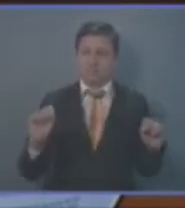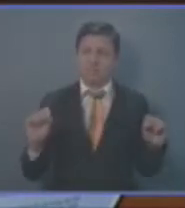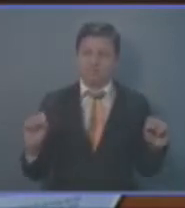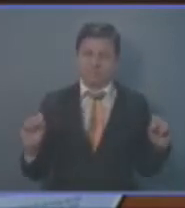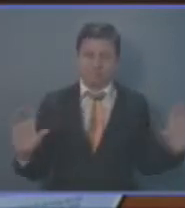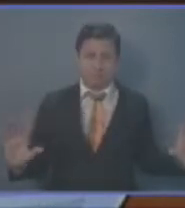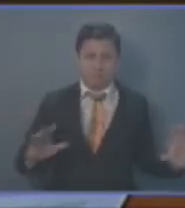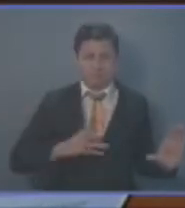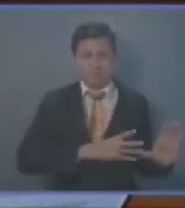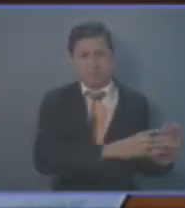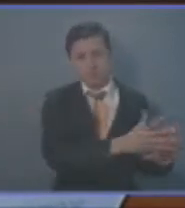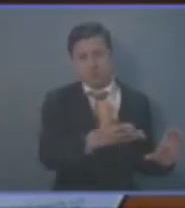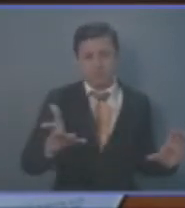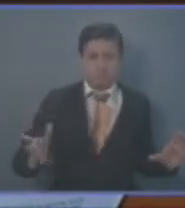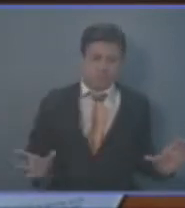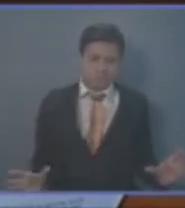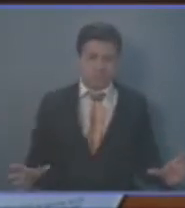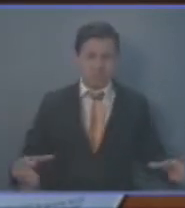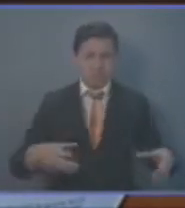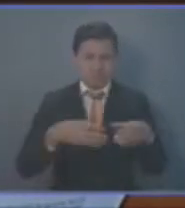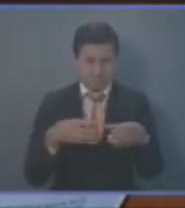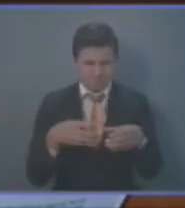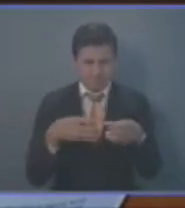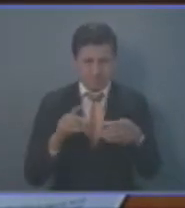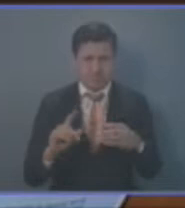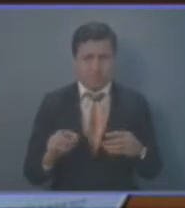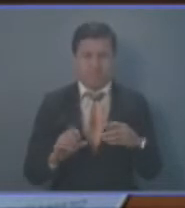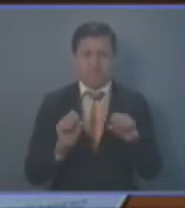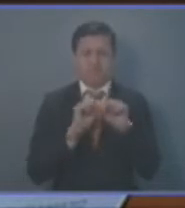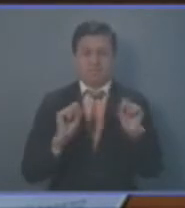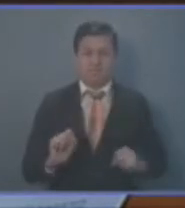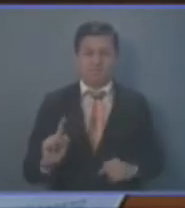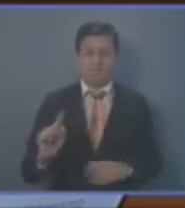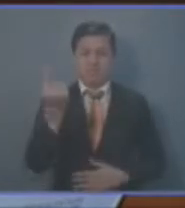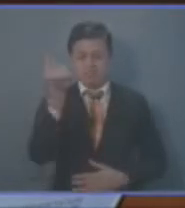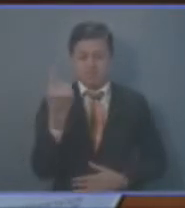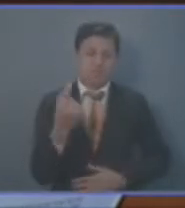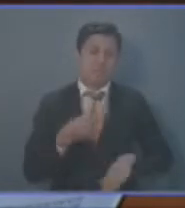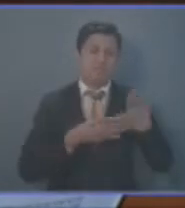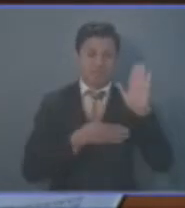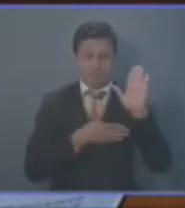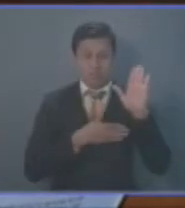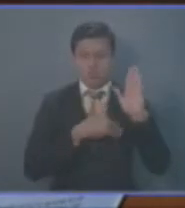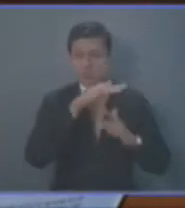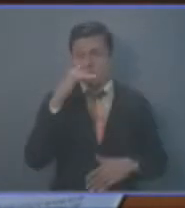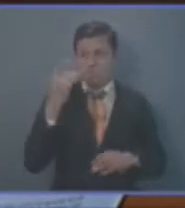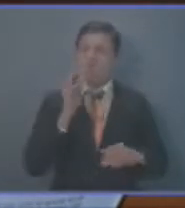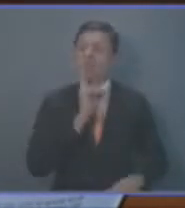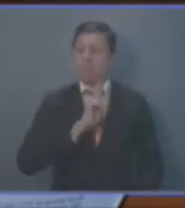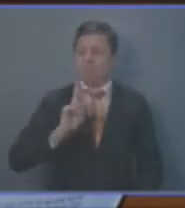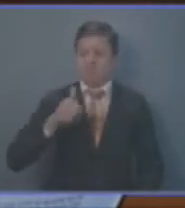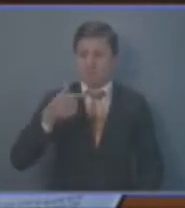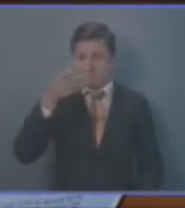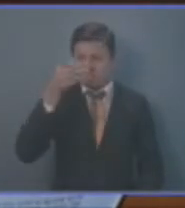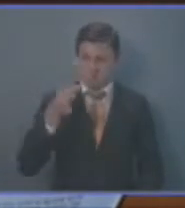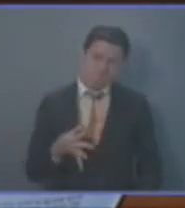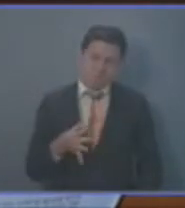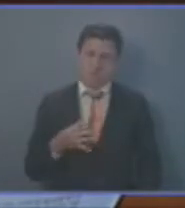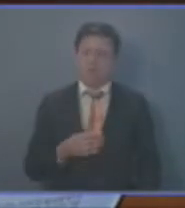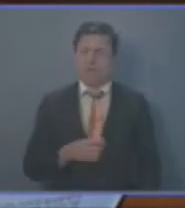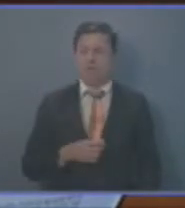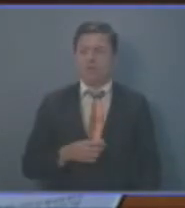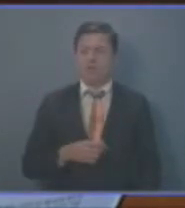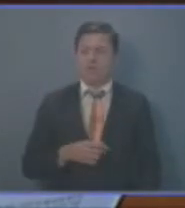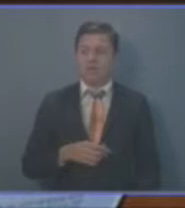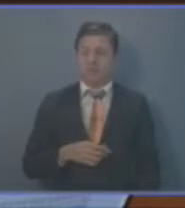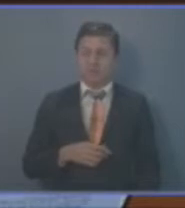Información en Salud producirá reportes e informes sobre los compromisos nacionales, internacionales y reglamento